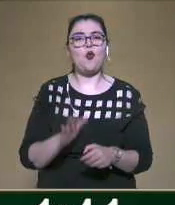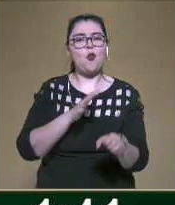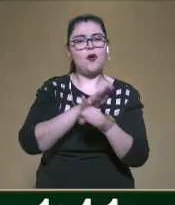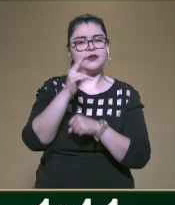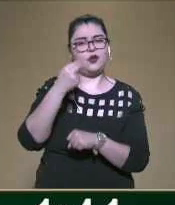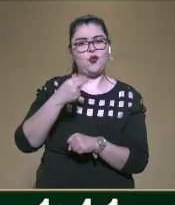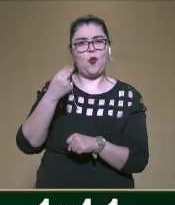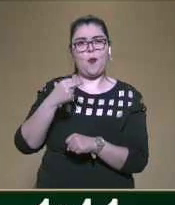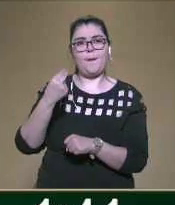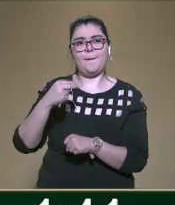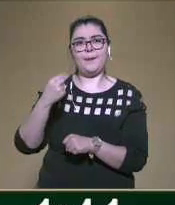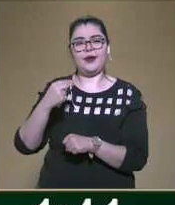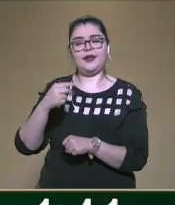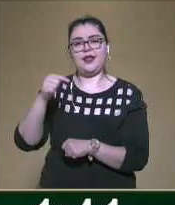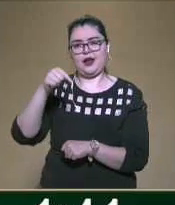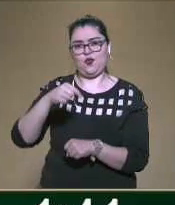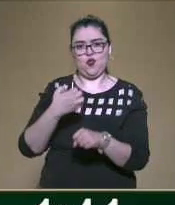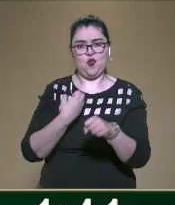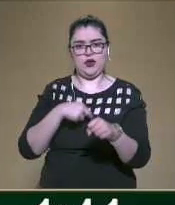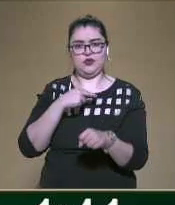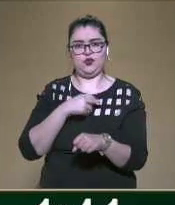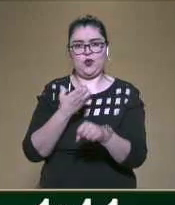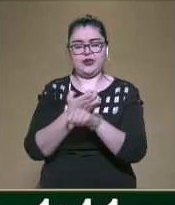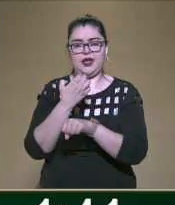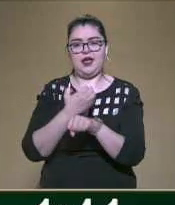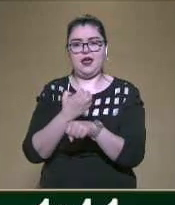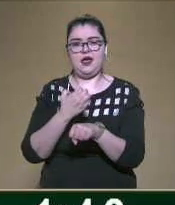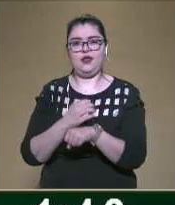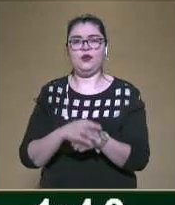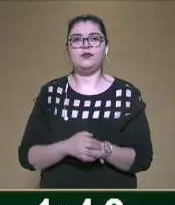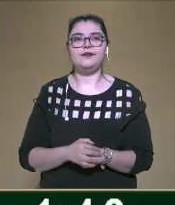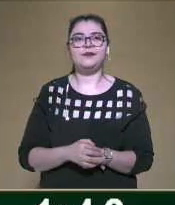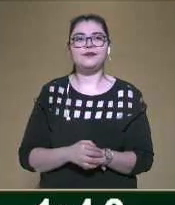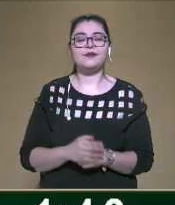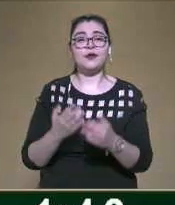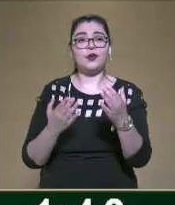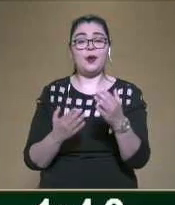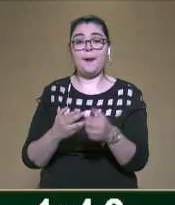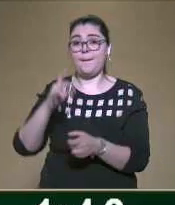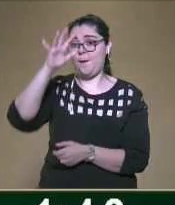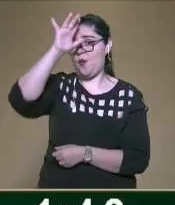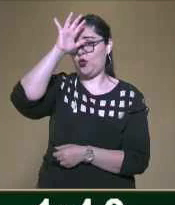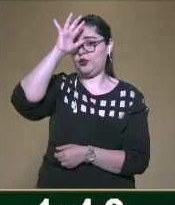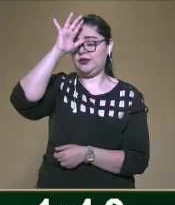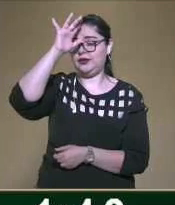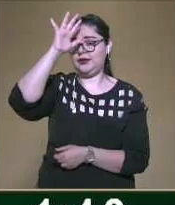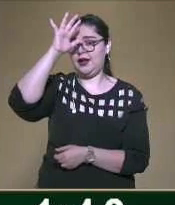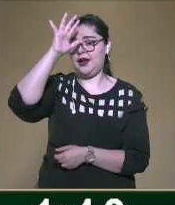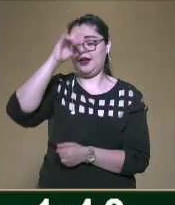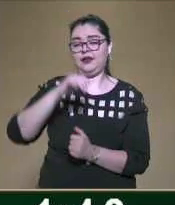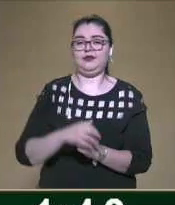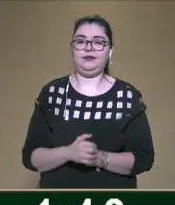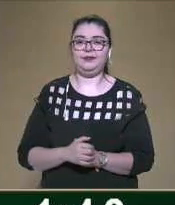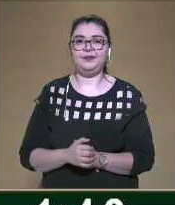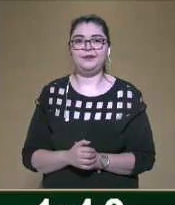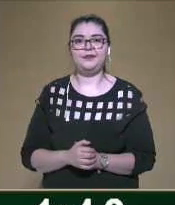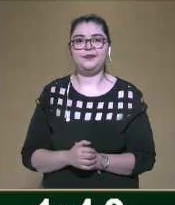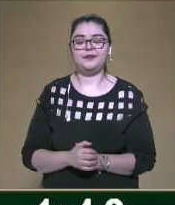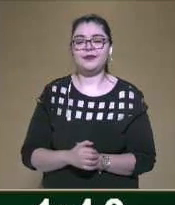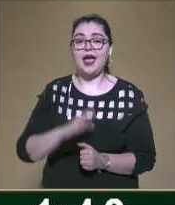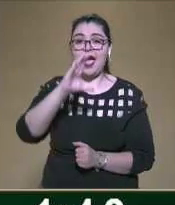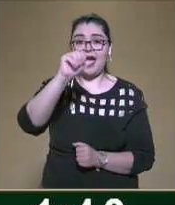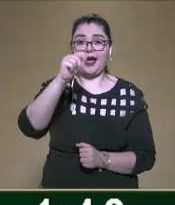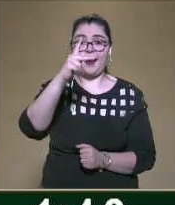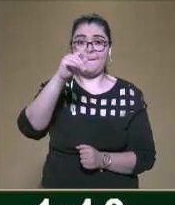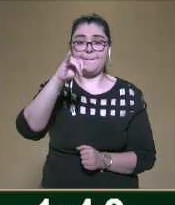Para terminar aquí, el nombre de la capital de nuestro estado se llama... Monterrey. Monterrey es el